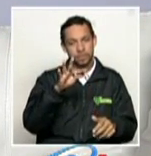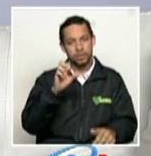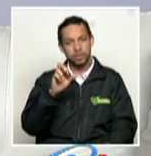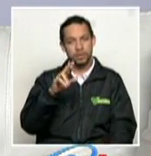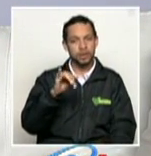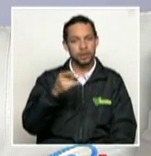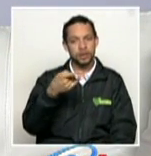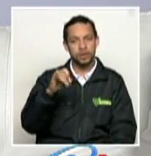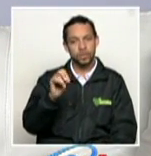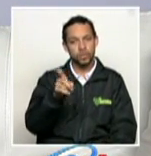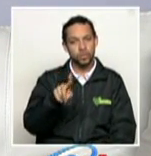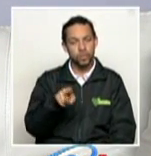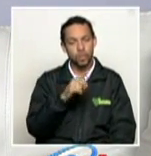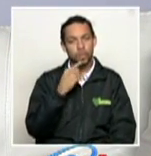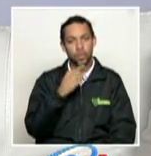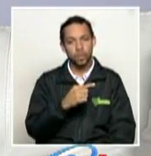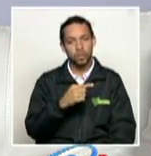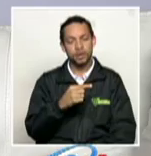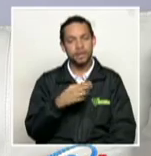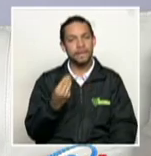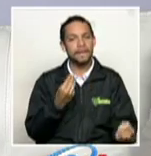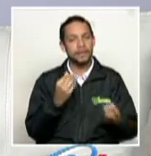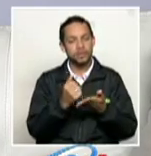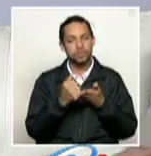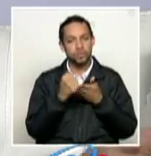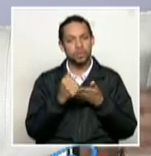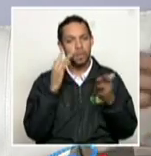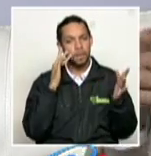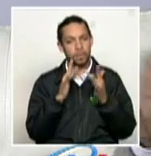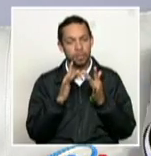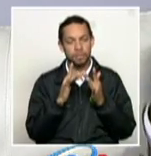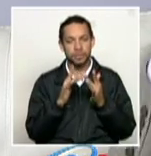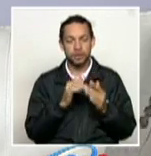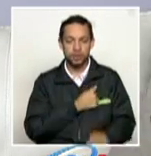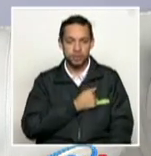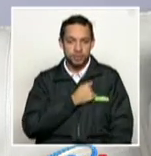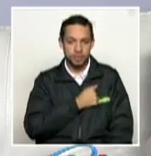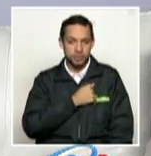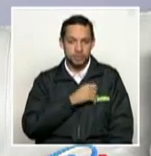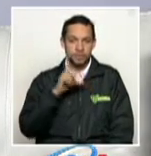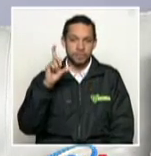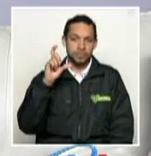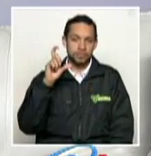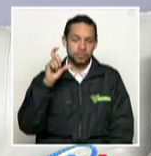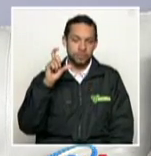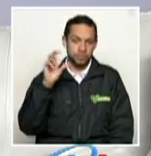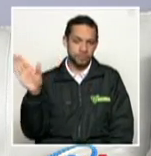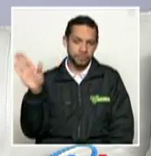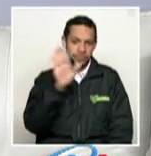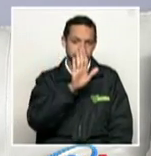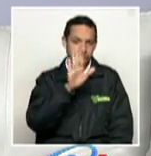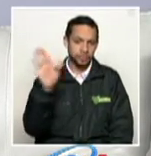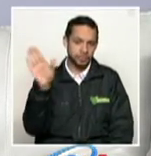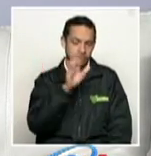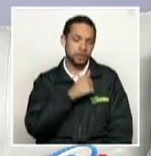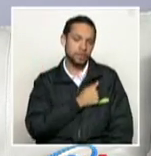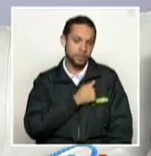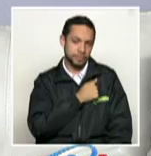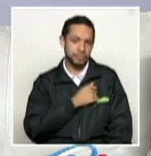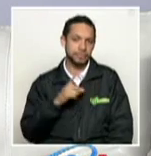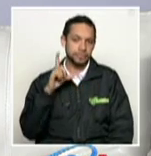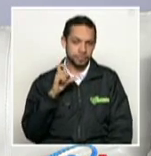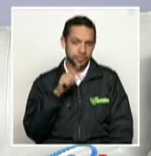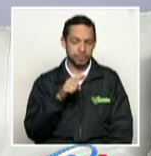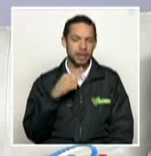pterigios? ¿Pterigio? Para los pterigios. Ok, si de pronto Lina me colabora con una imagen de pterigio, son